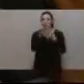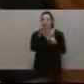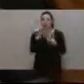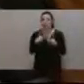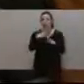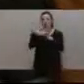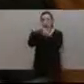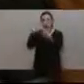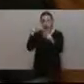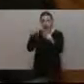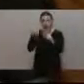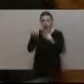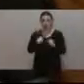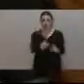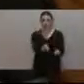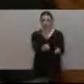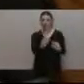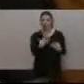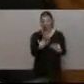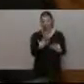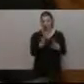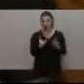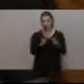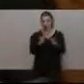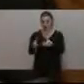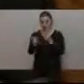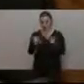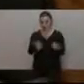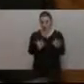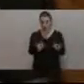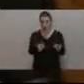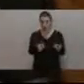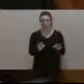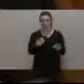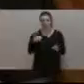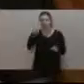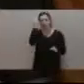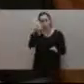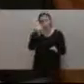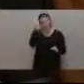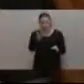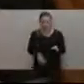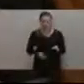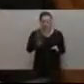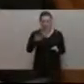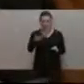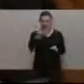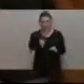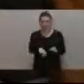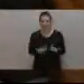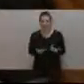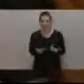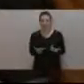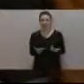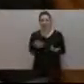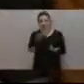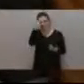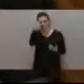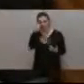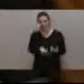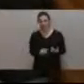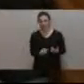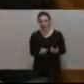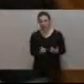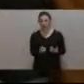protocolo que nos han planteado estos colectivos. Creo que es muy importante también ser consciente de